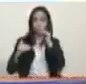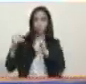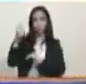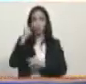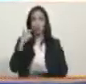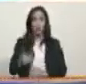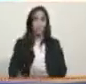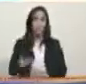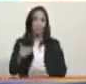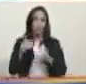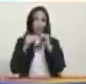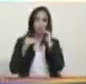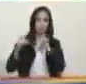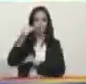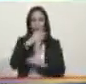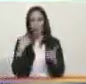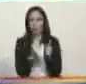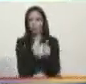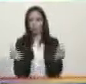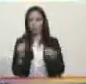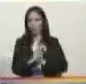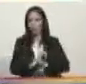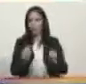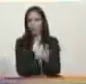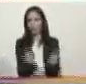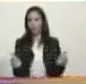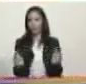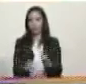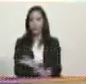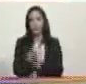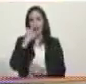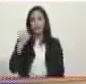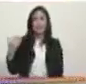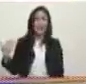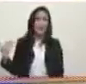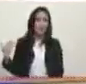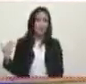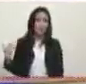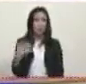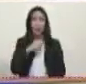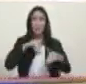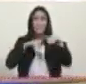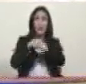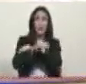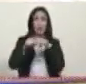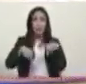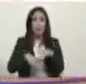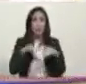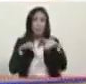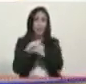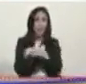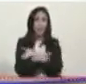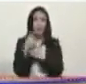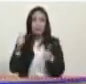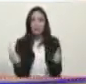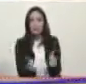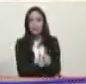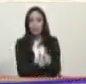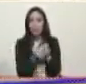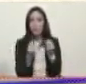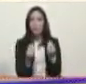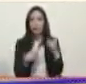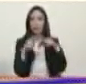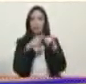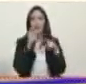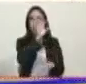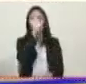de autonomía. Si bien es cierto, por mucho tiempo nuestro sistema de metro de Caracas tuvo una dependencia total, no solamente el